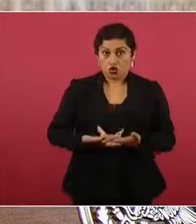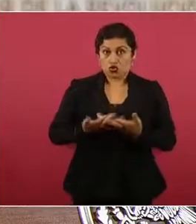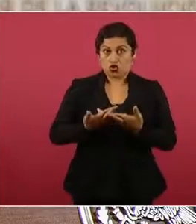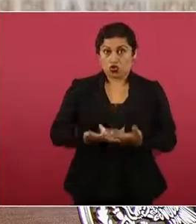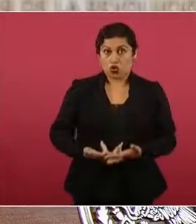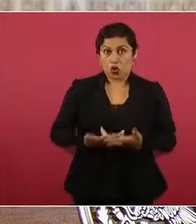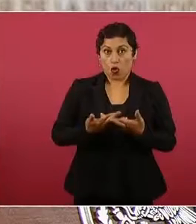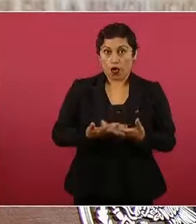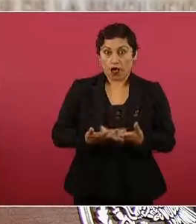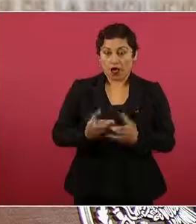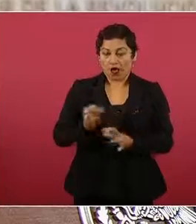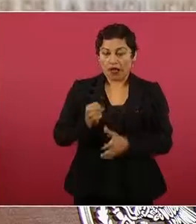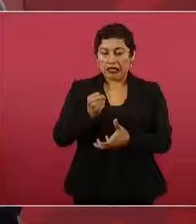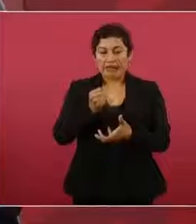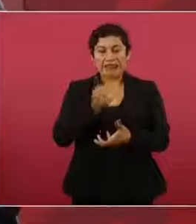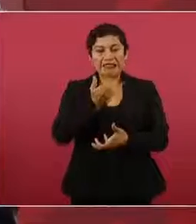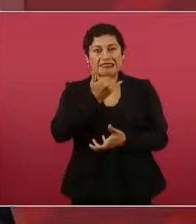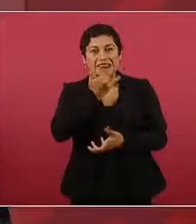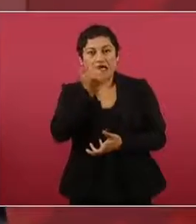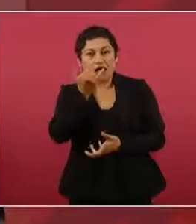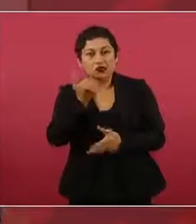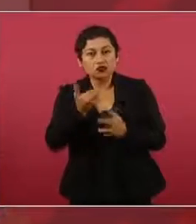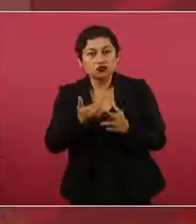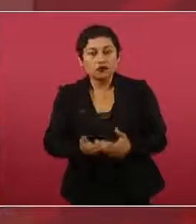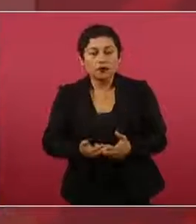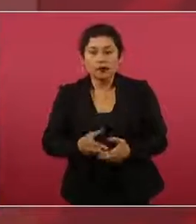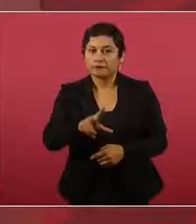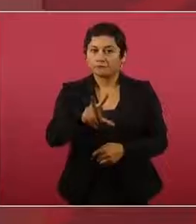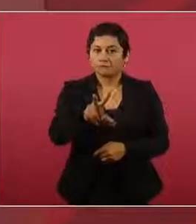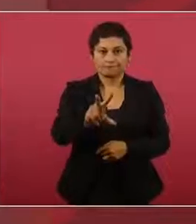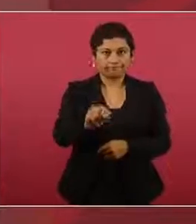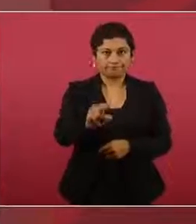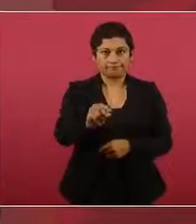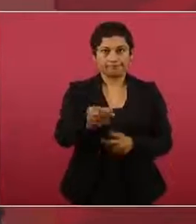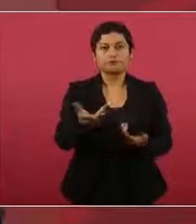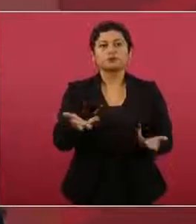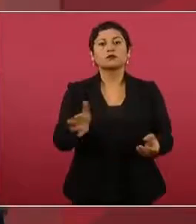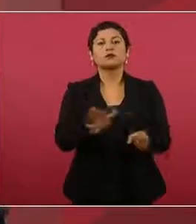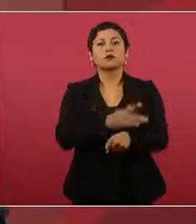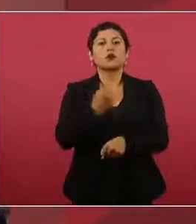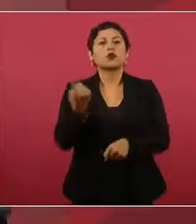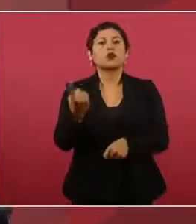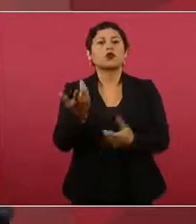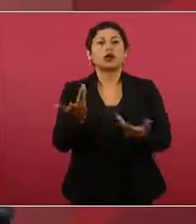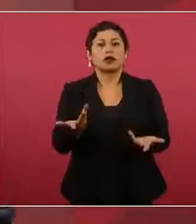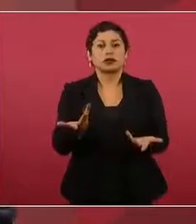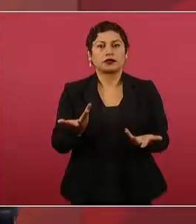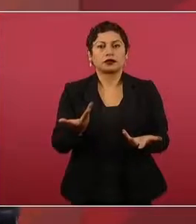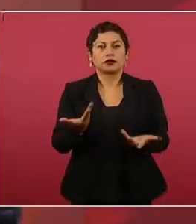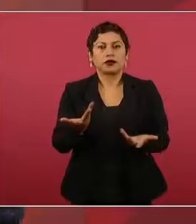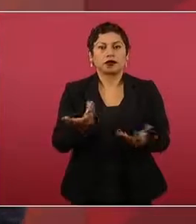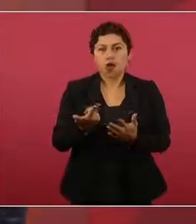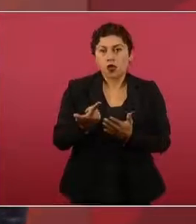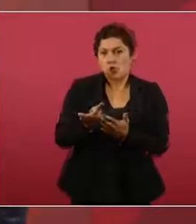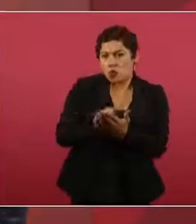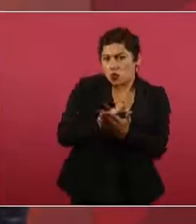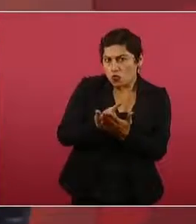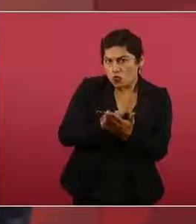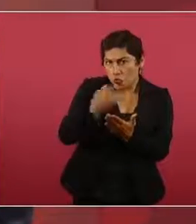Esto significa de que el avance físico corresponde al avance